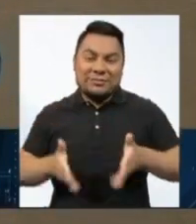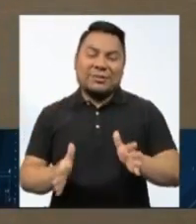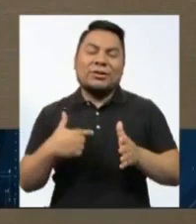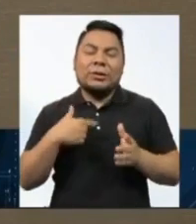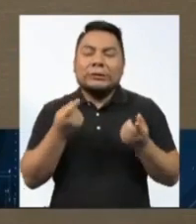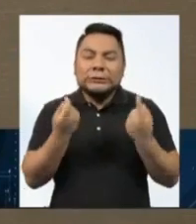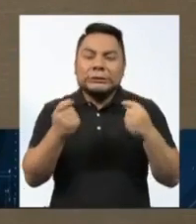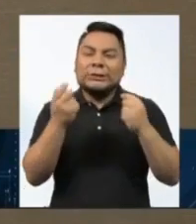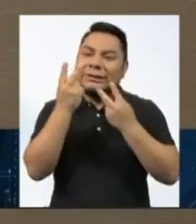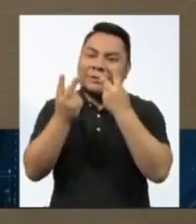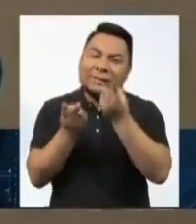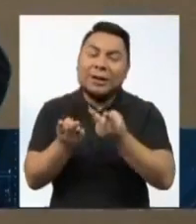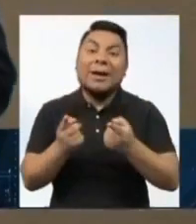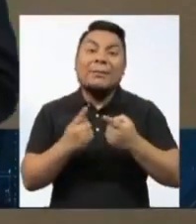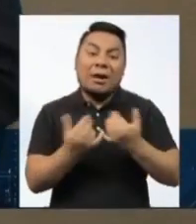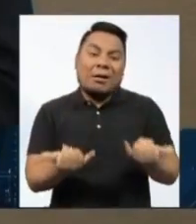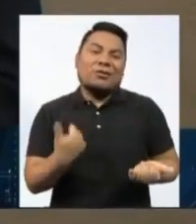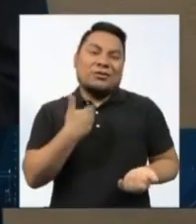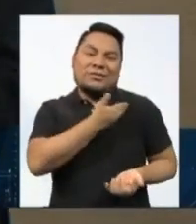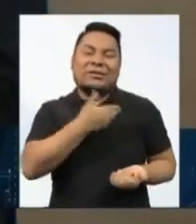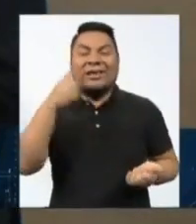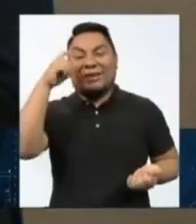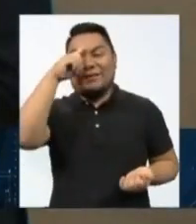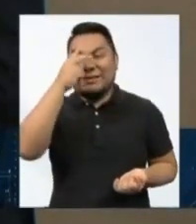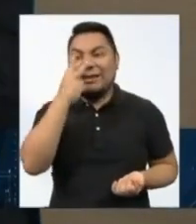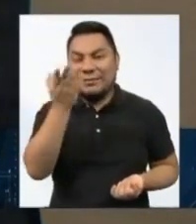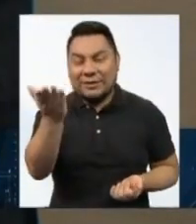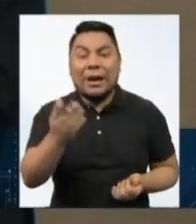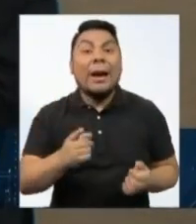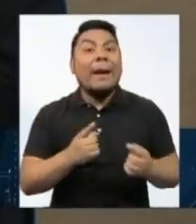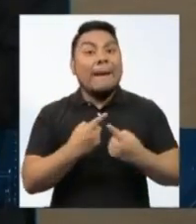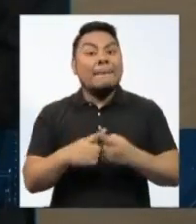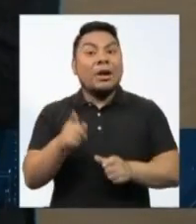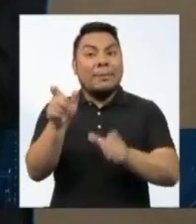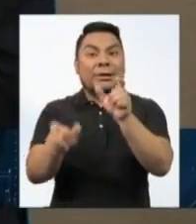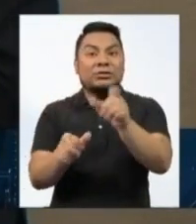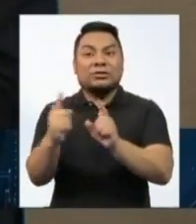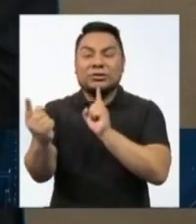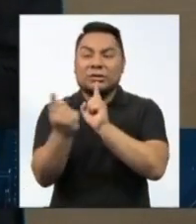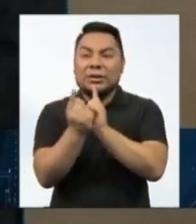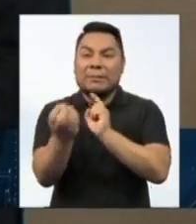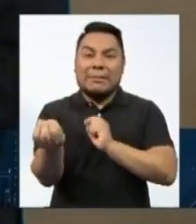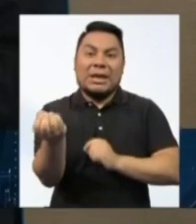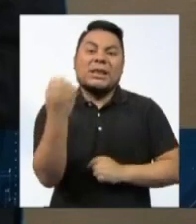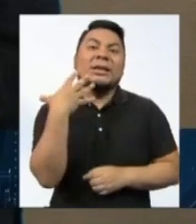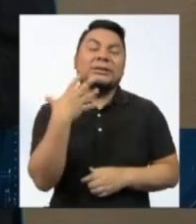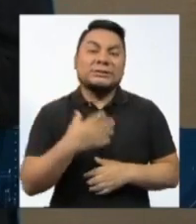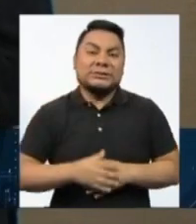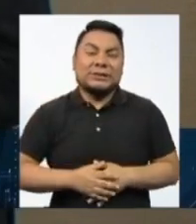aunque ahora por el cargo es cada vez más difícil, la gente no me dice sino